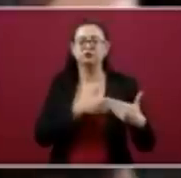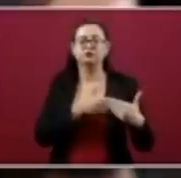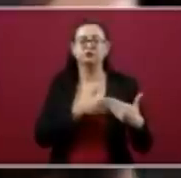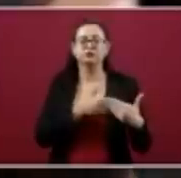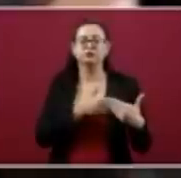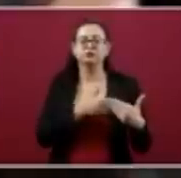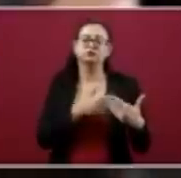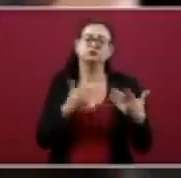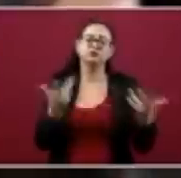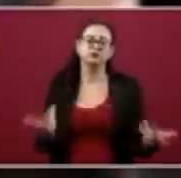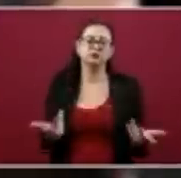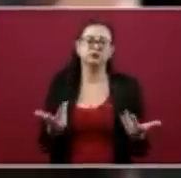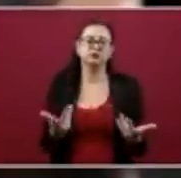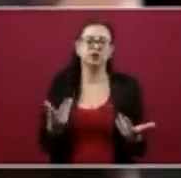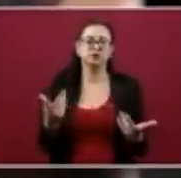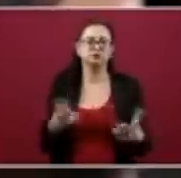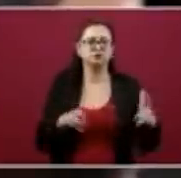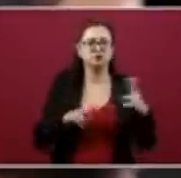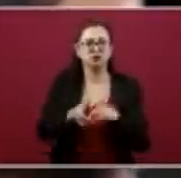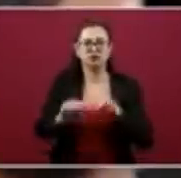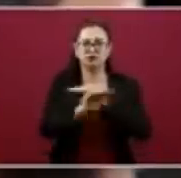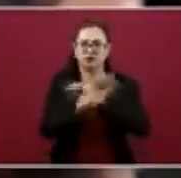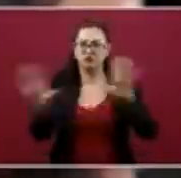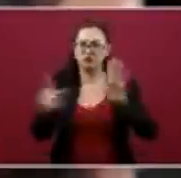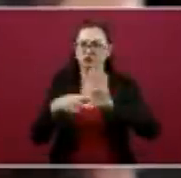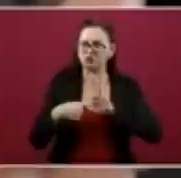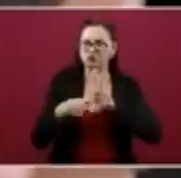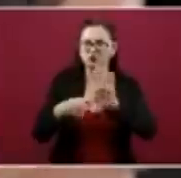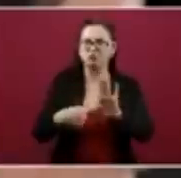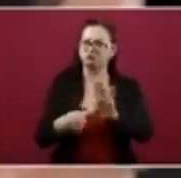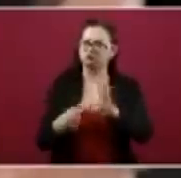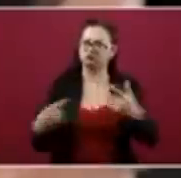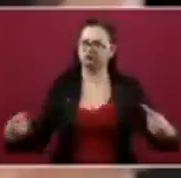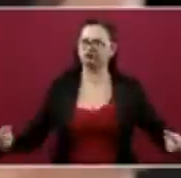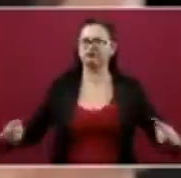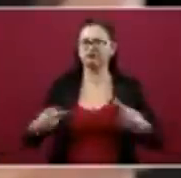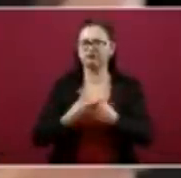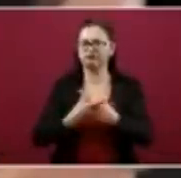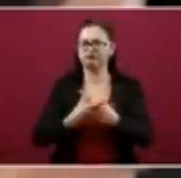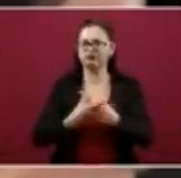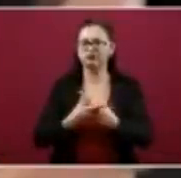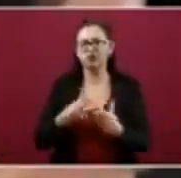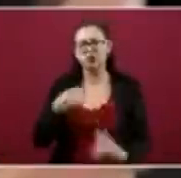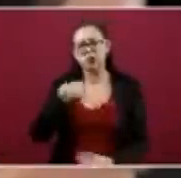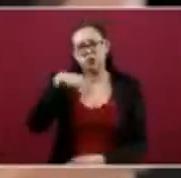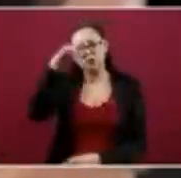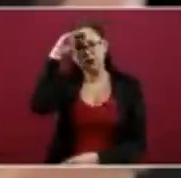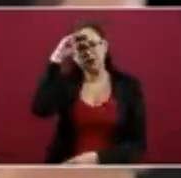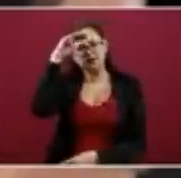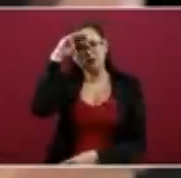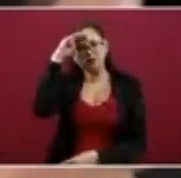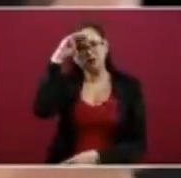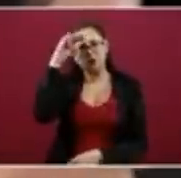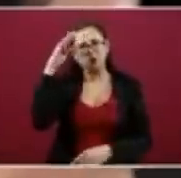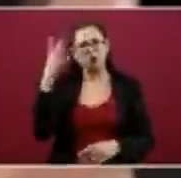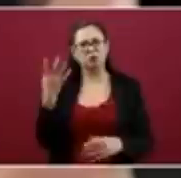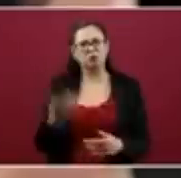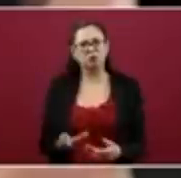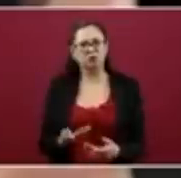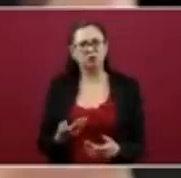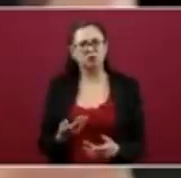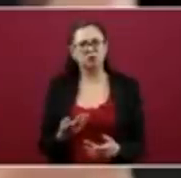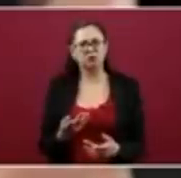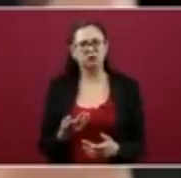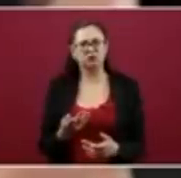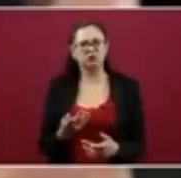va pues contra la política de total transparencia que usted ha mencionado. Mi pregunta es si esta política